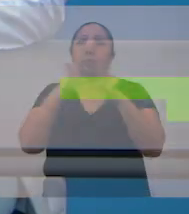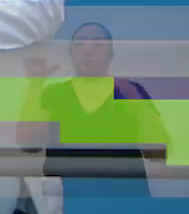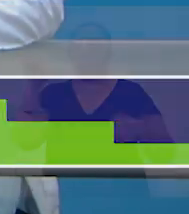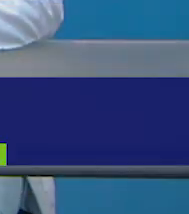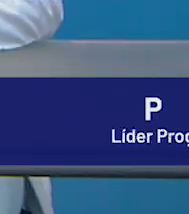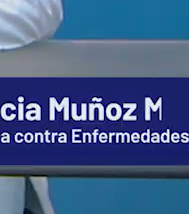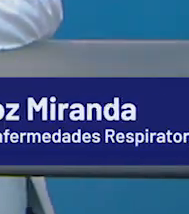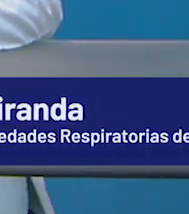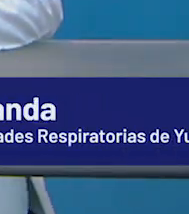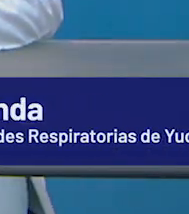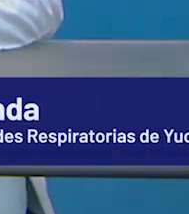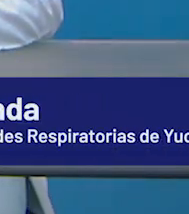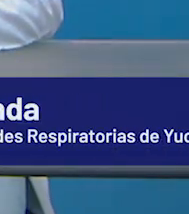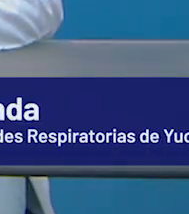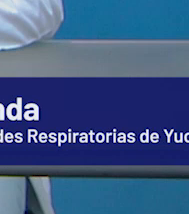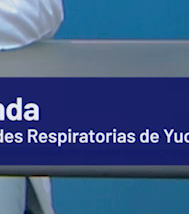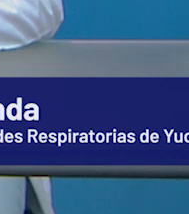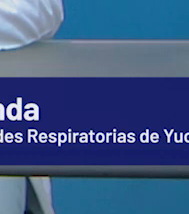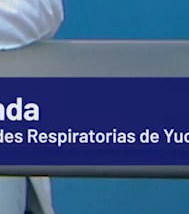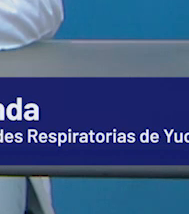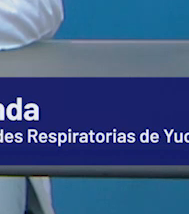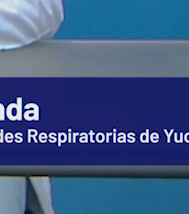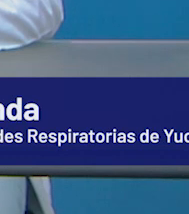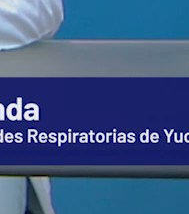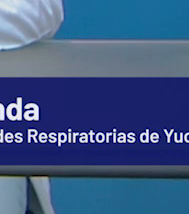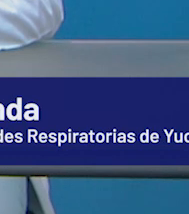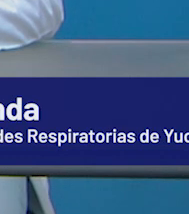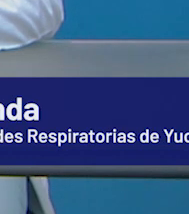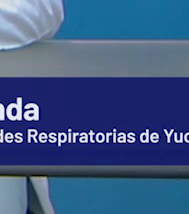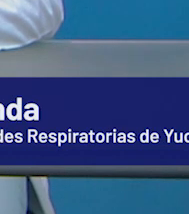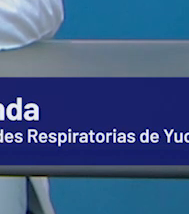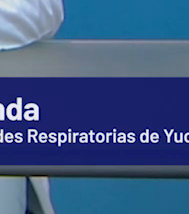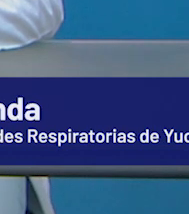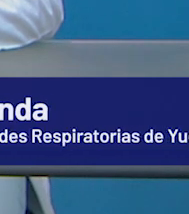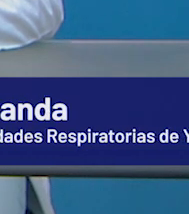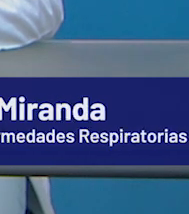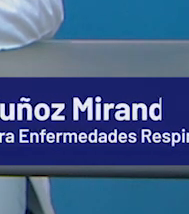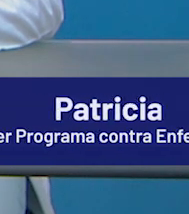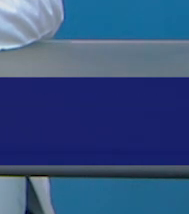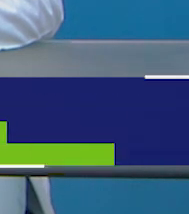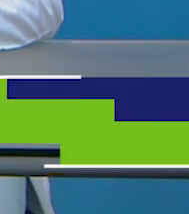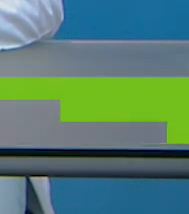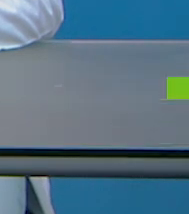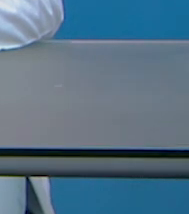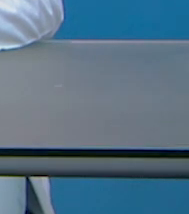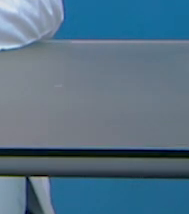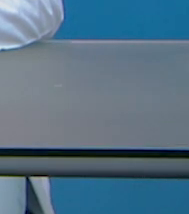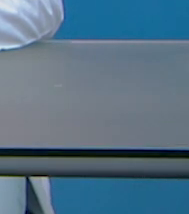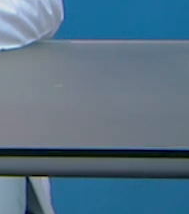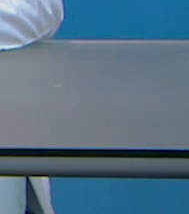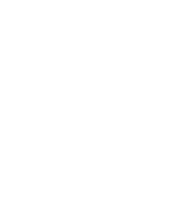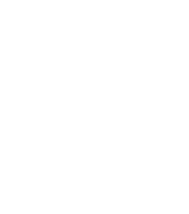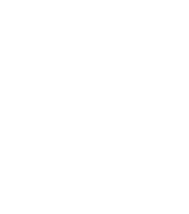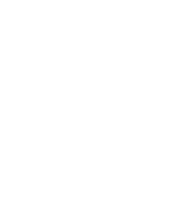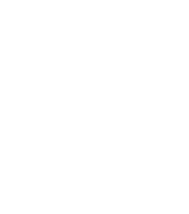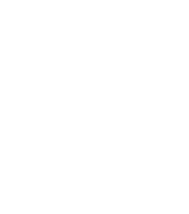día de hoy, doctora. Gracias. Estaremos actualizando esta información todos los días por este mismo medio. Muchas gracias.